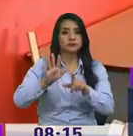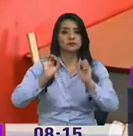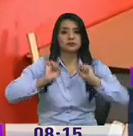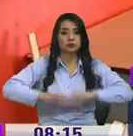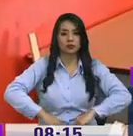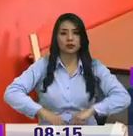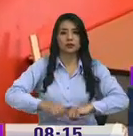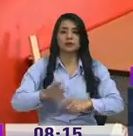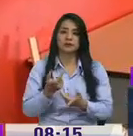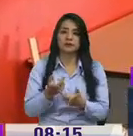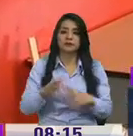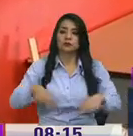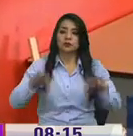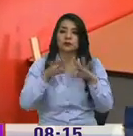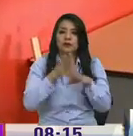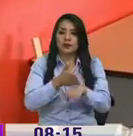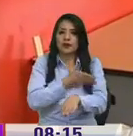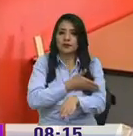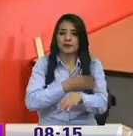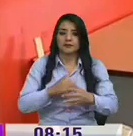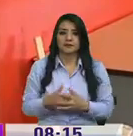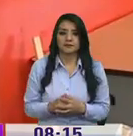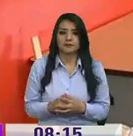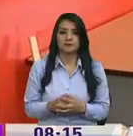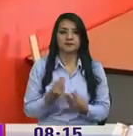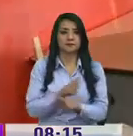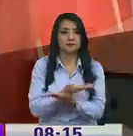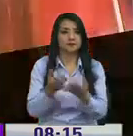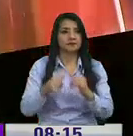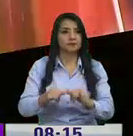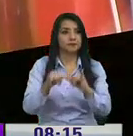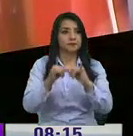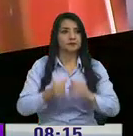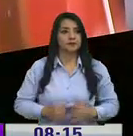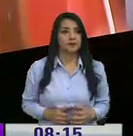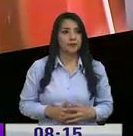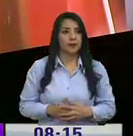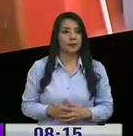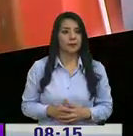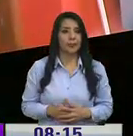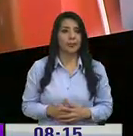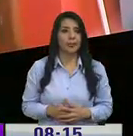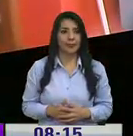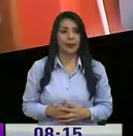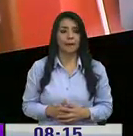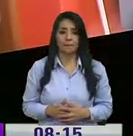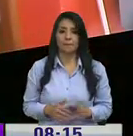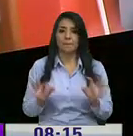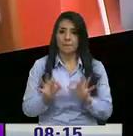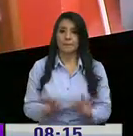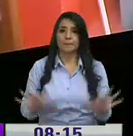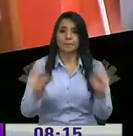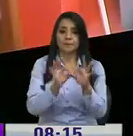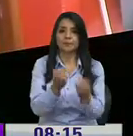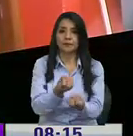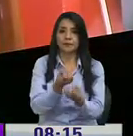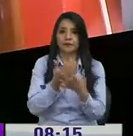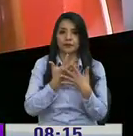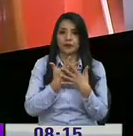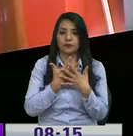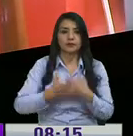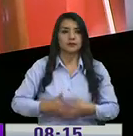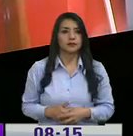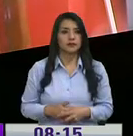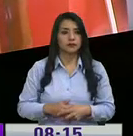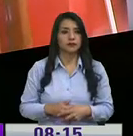prevenir este tipo de incidentes. Esa es la información, Ali, tú continúas con más. Importante información, Sofi, la que nos entregas a esta hora